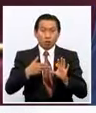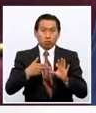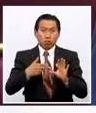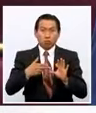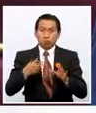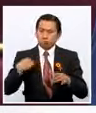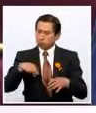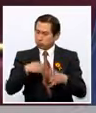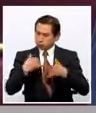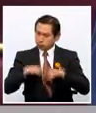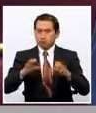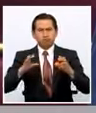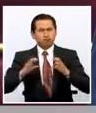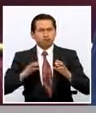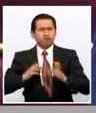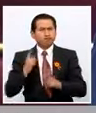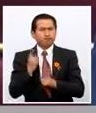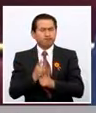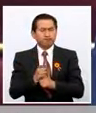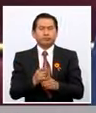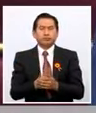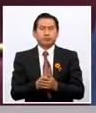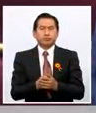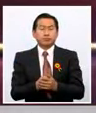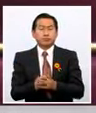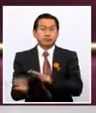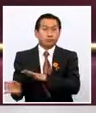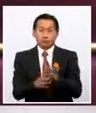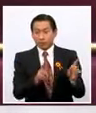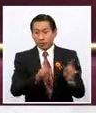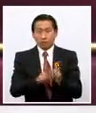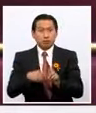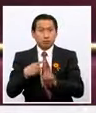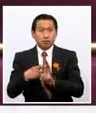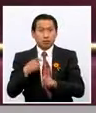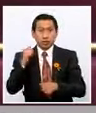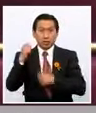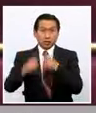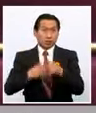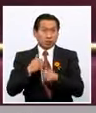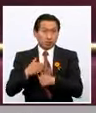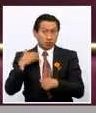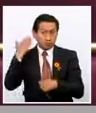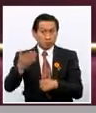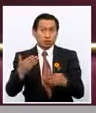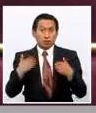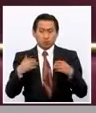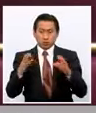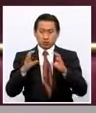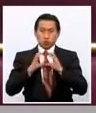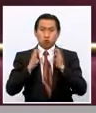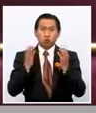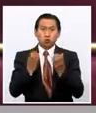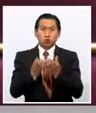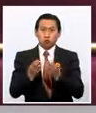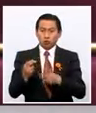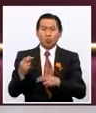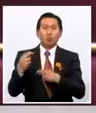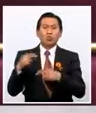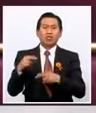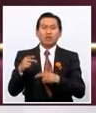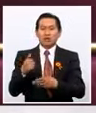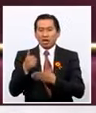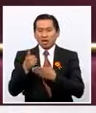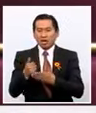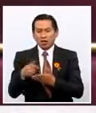seguiremos haciendo además el siguiente año tendremos cursos de nivelación extraordinarios